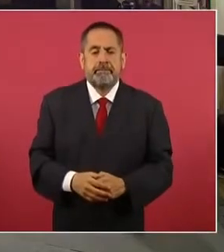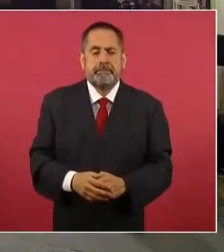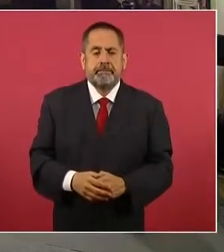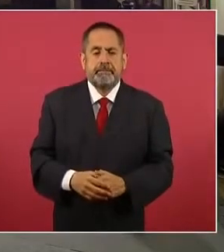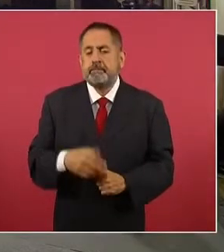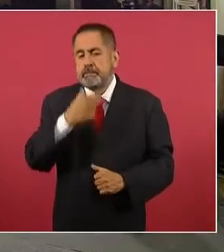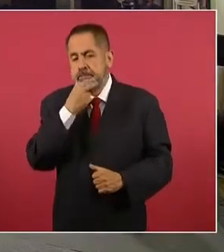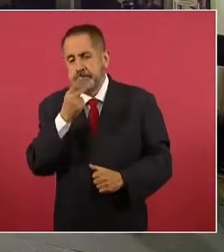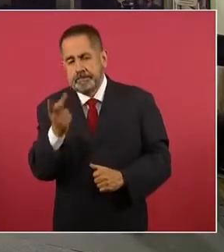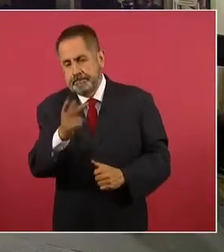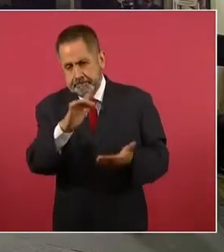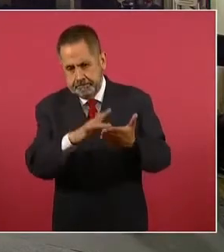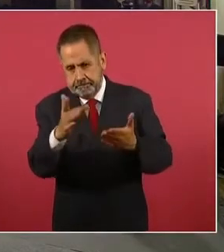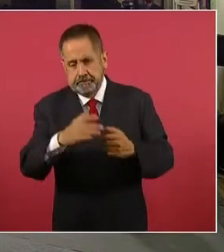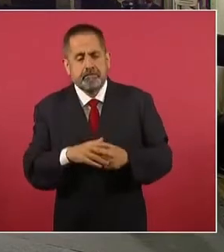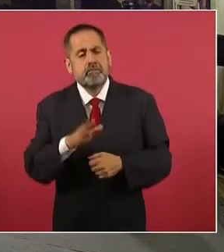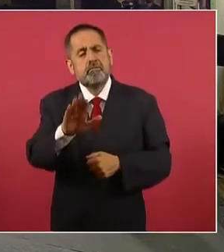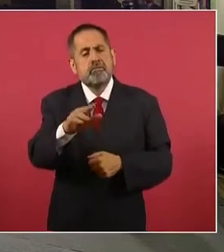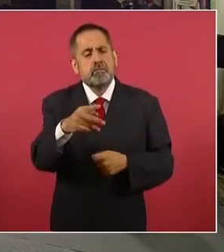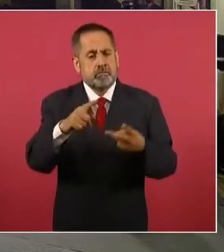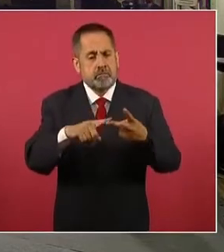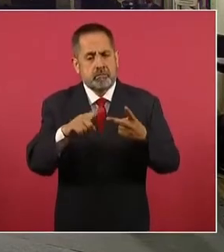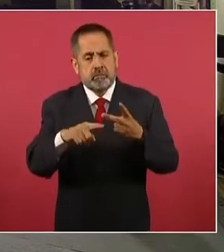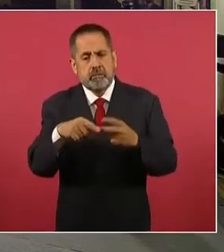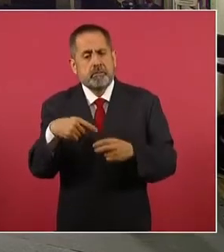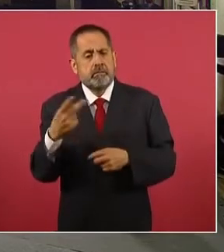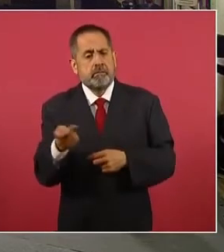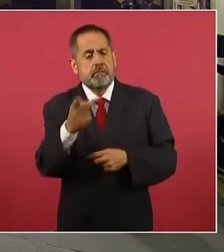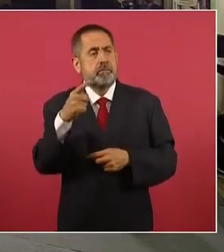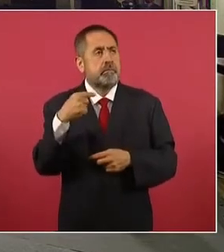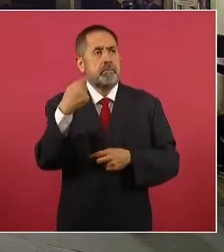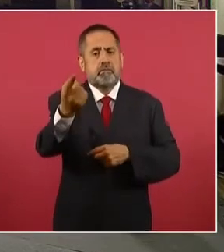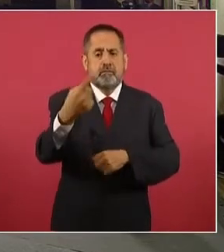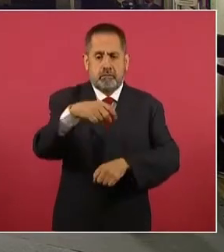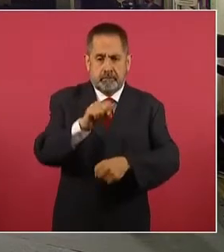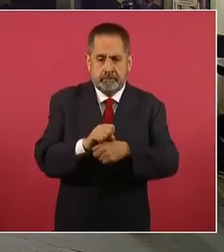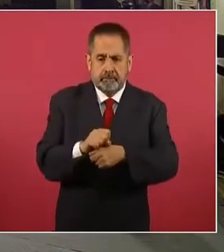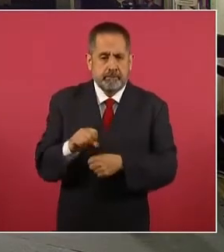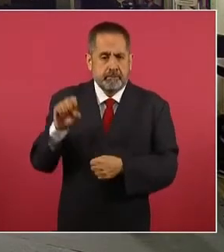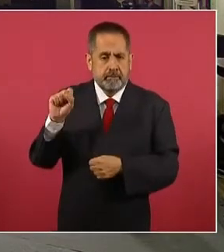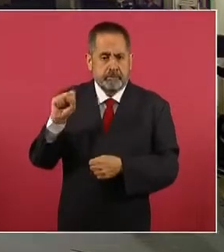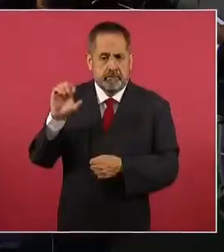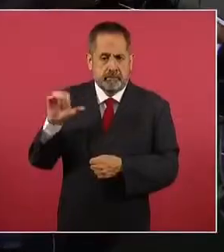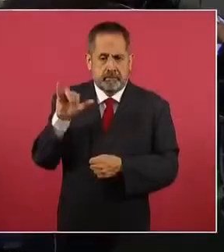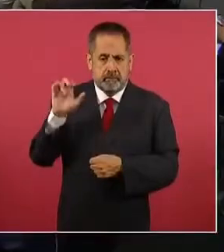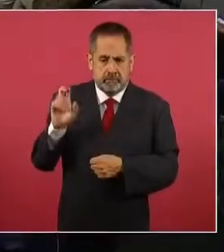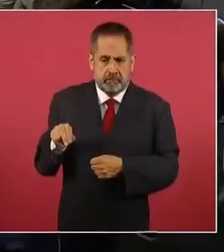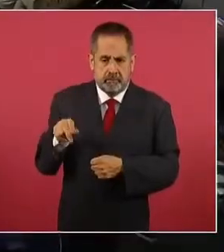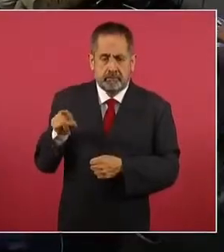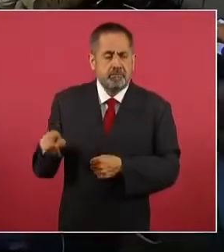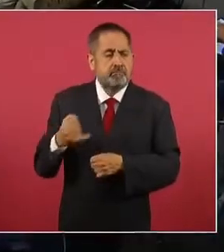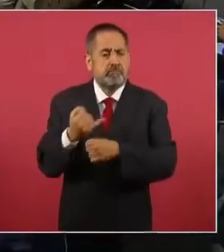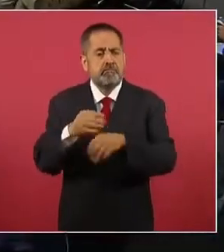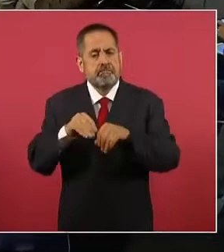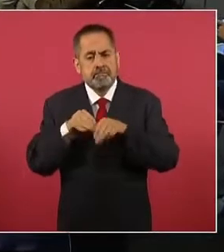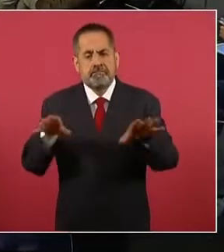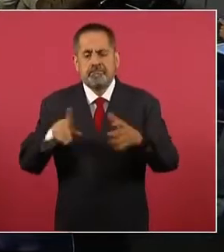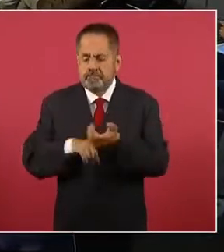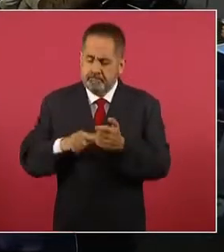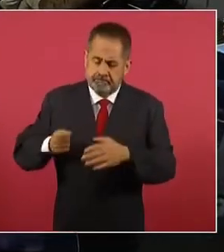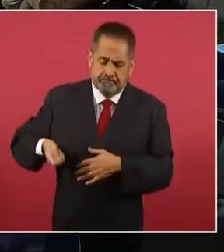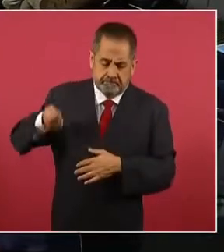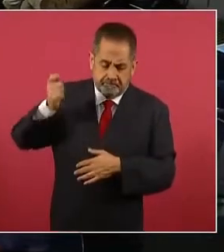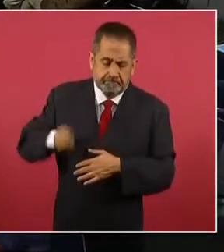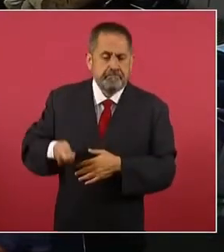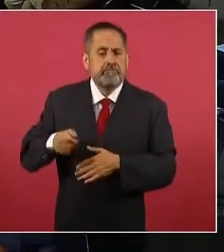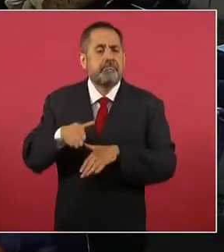segunda pregunta, la próxima semana la Suprema Corte de Justicia de la Nación emitirá un fallo